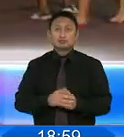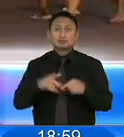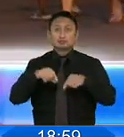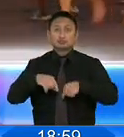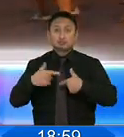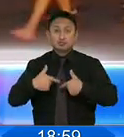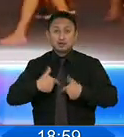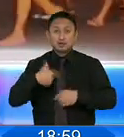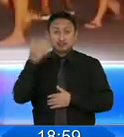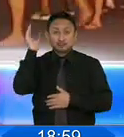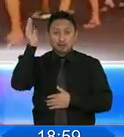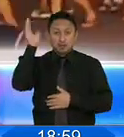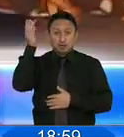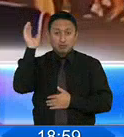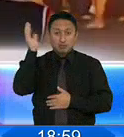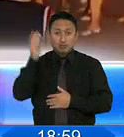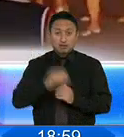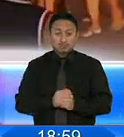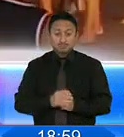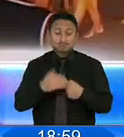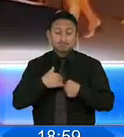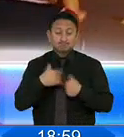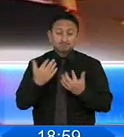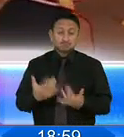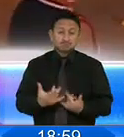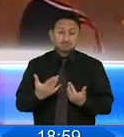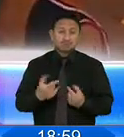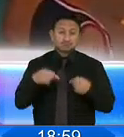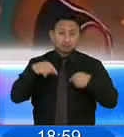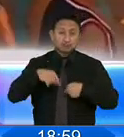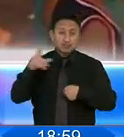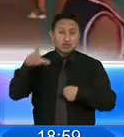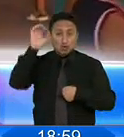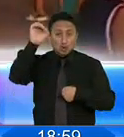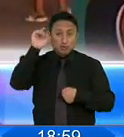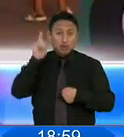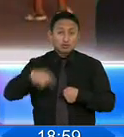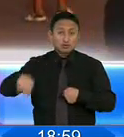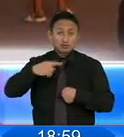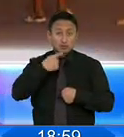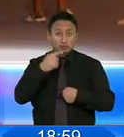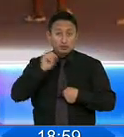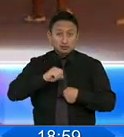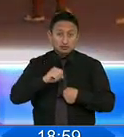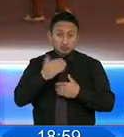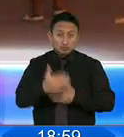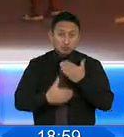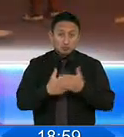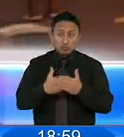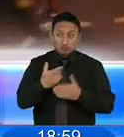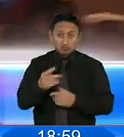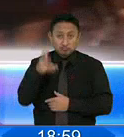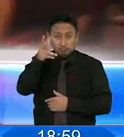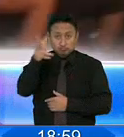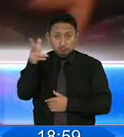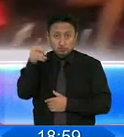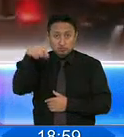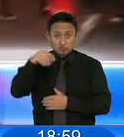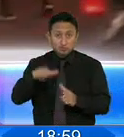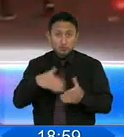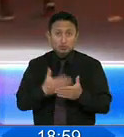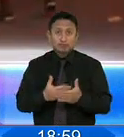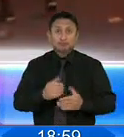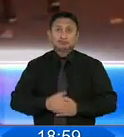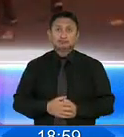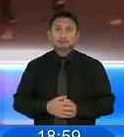sus declaraciones. Nosotros esperamos tenerles sus principales declaraciones en pocos minutos cuando llegue a este sector de la ciudad.